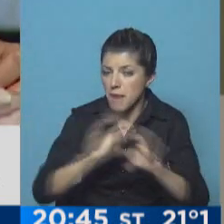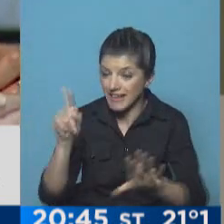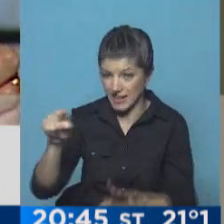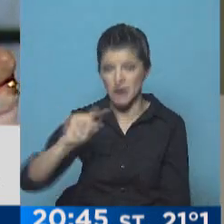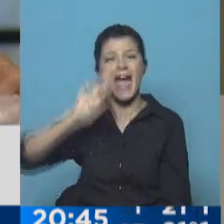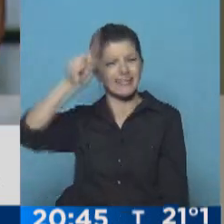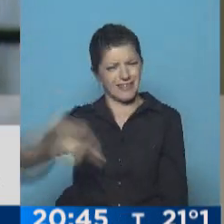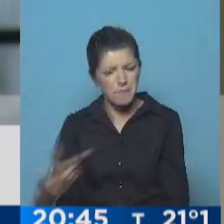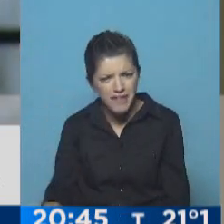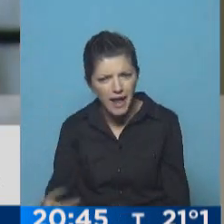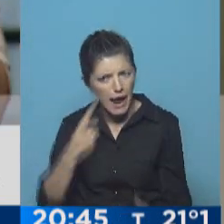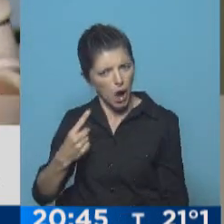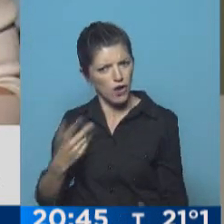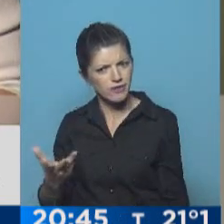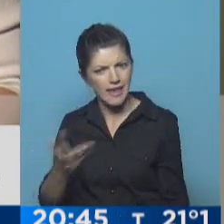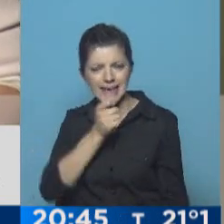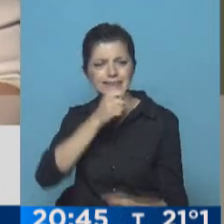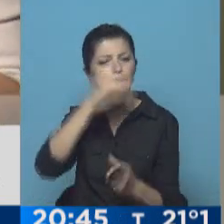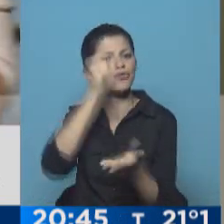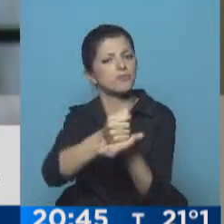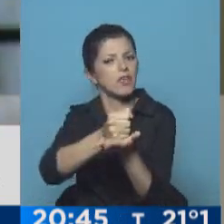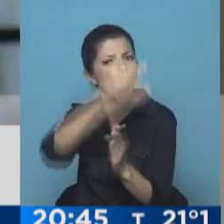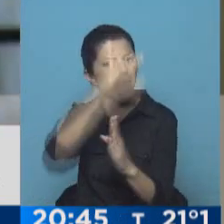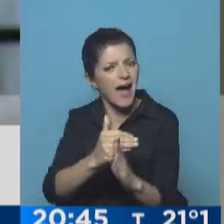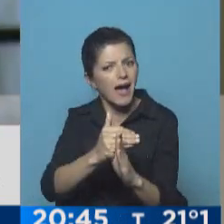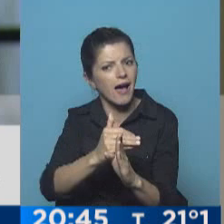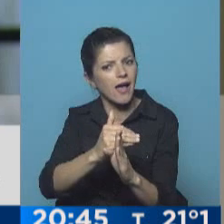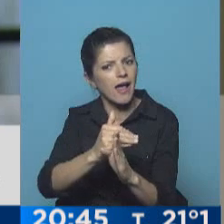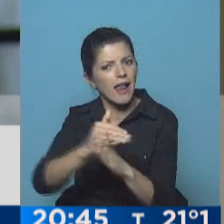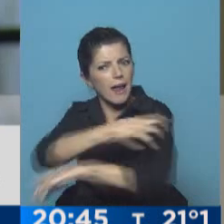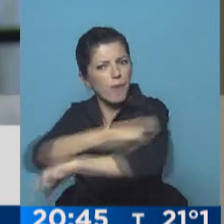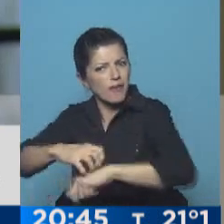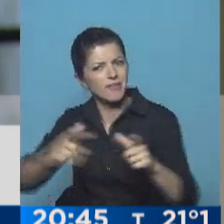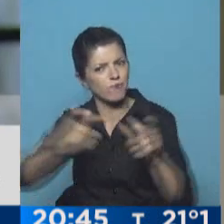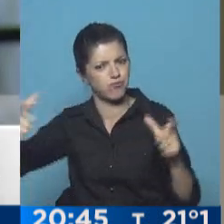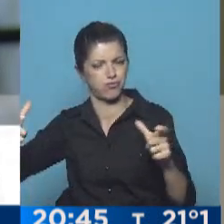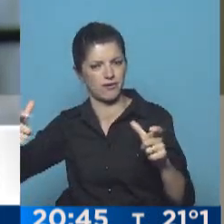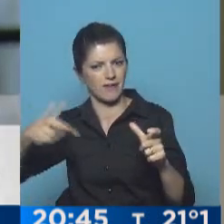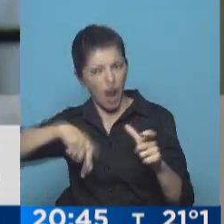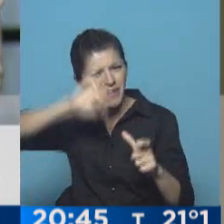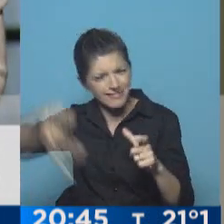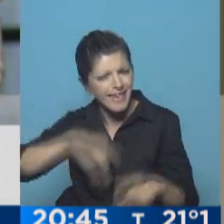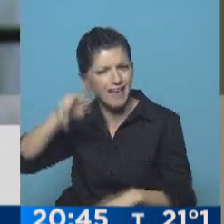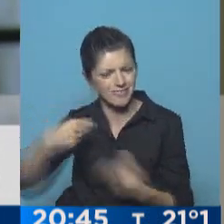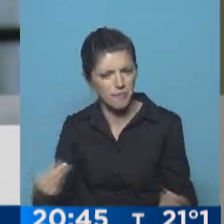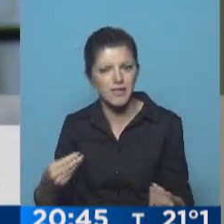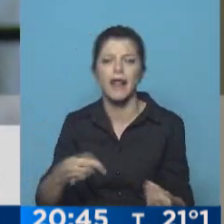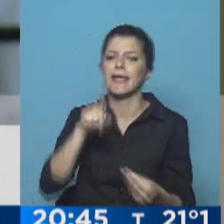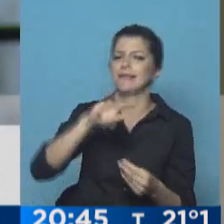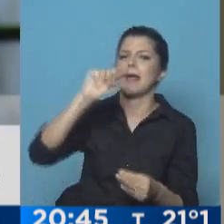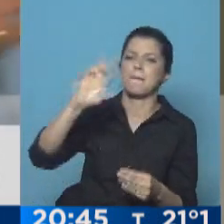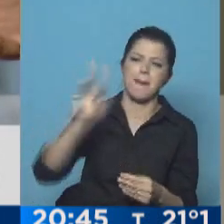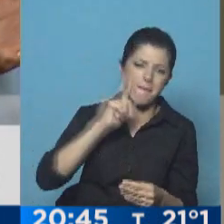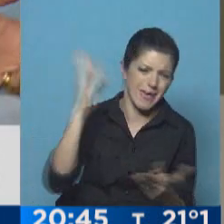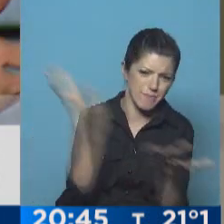reconocen que si Se bajan los subsidios aumenta la pobreza cae el producto hay